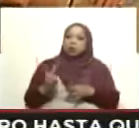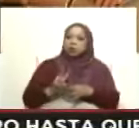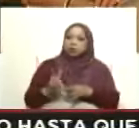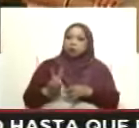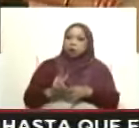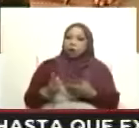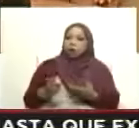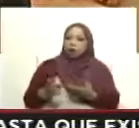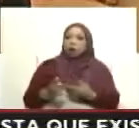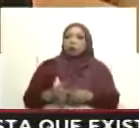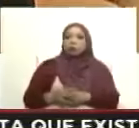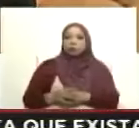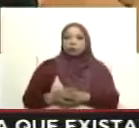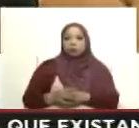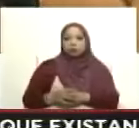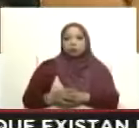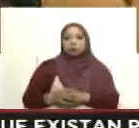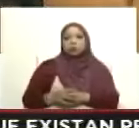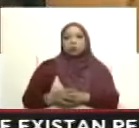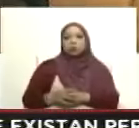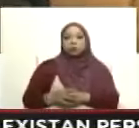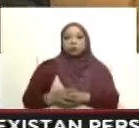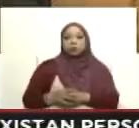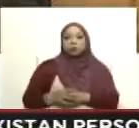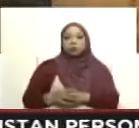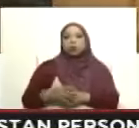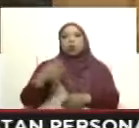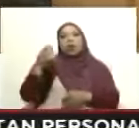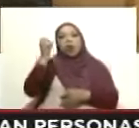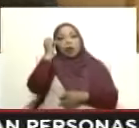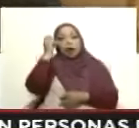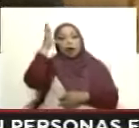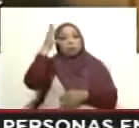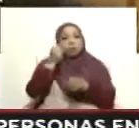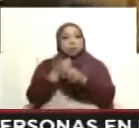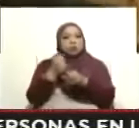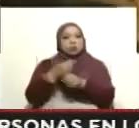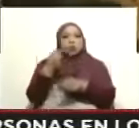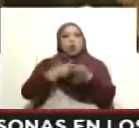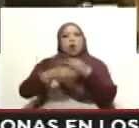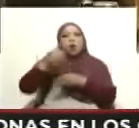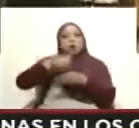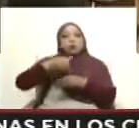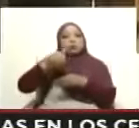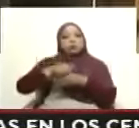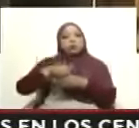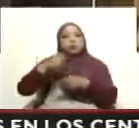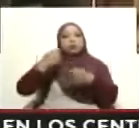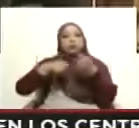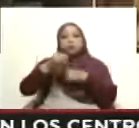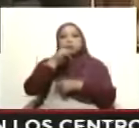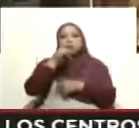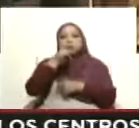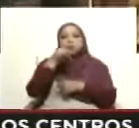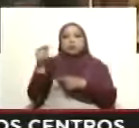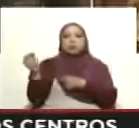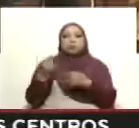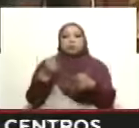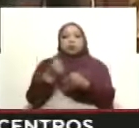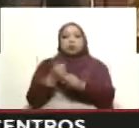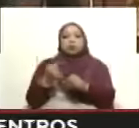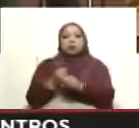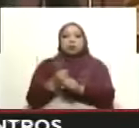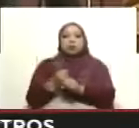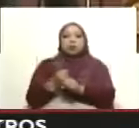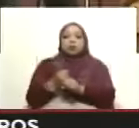única explicación es que se sobrepasó la capacidad de las máquinas de votación por la inmensa cantidad de gente que se